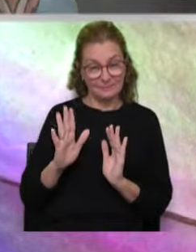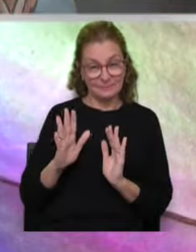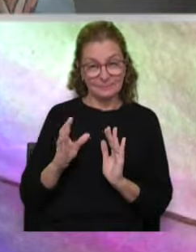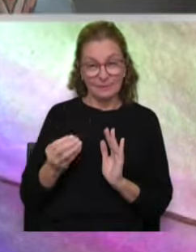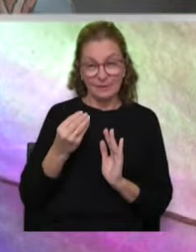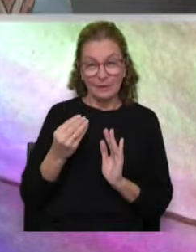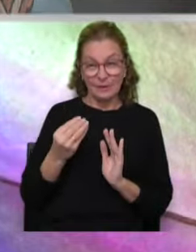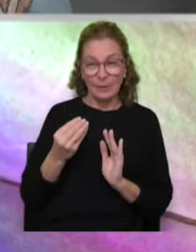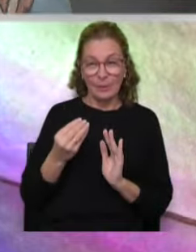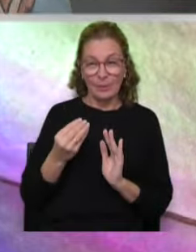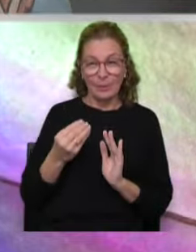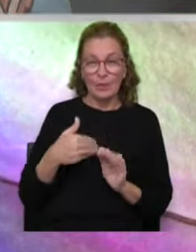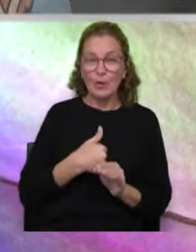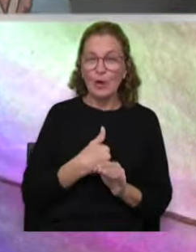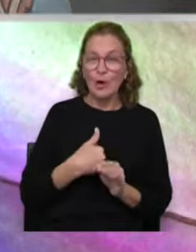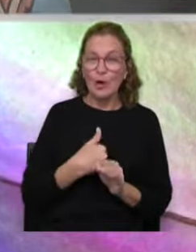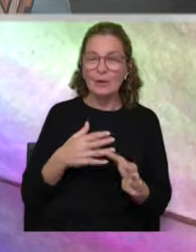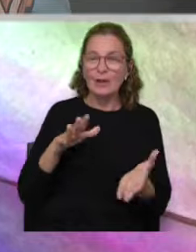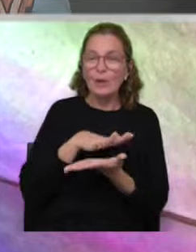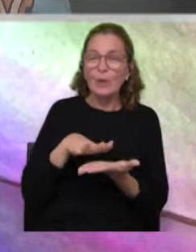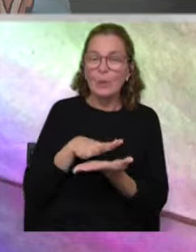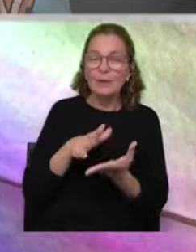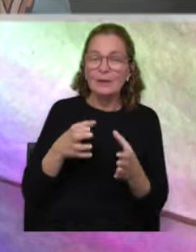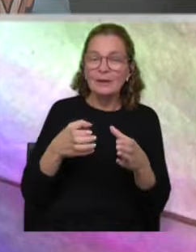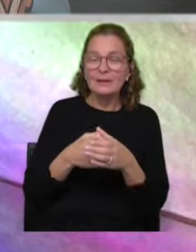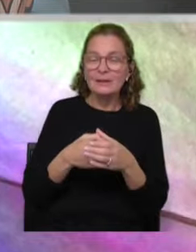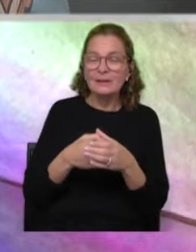¿Cómo son los roles de la banda? Está